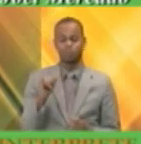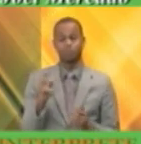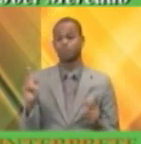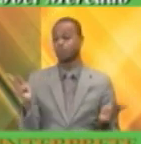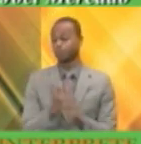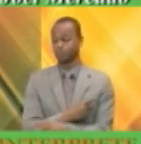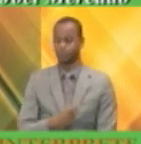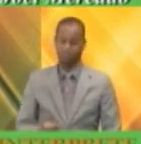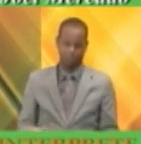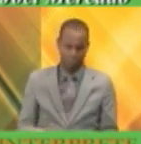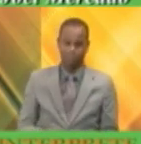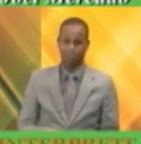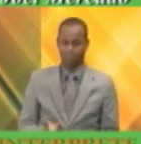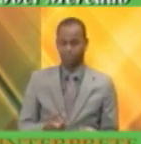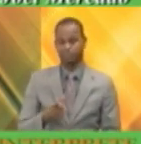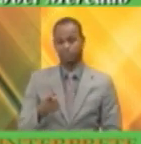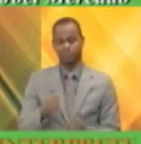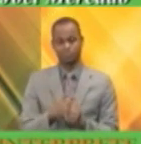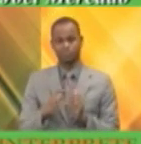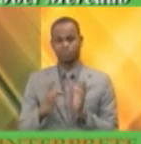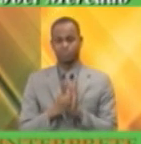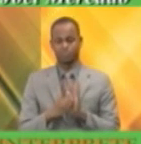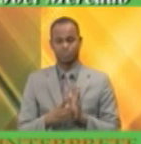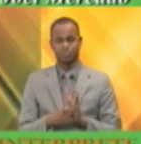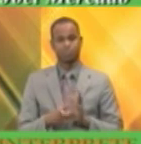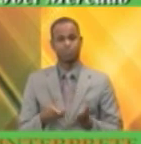peor probablemente, ¿no? Sí. Y es la que